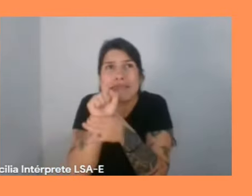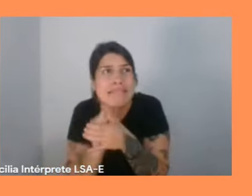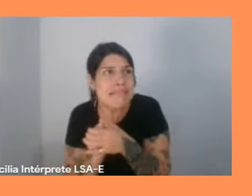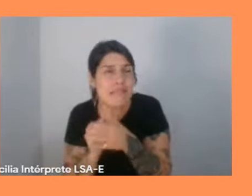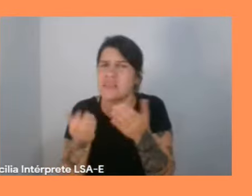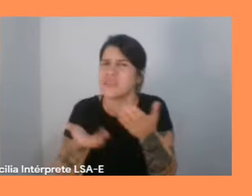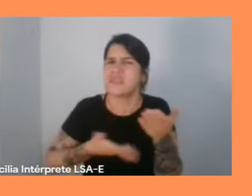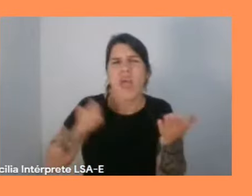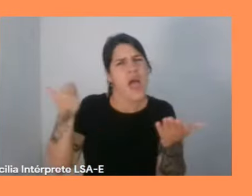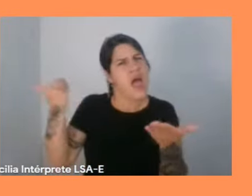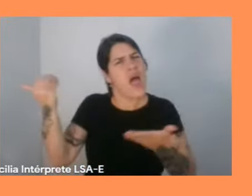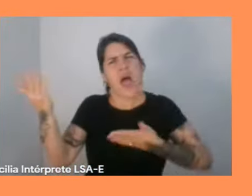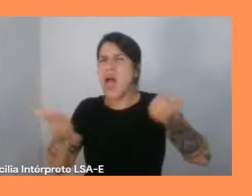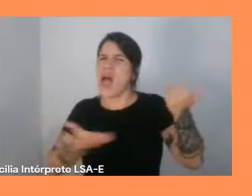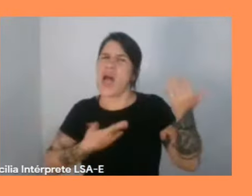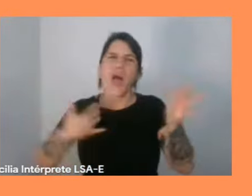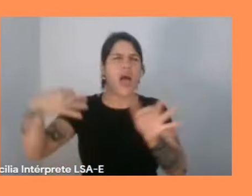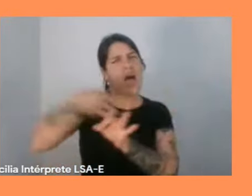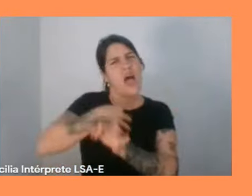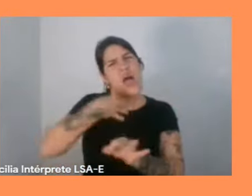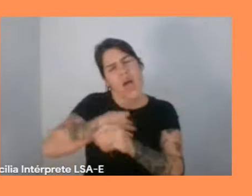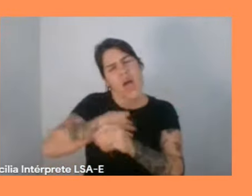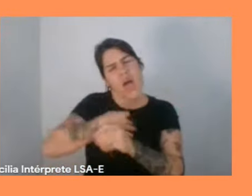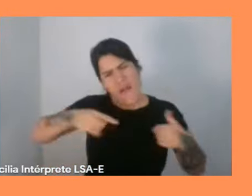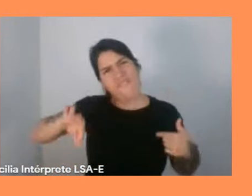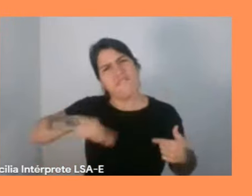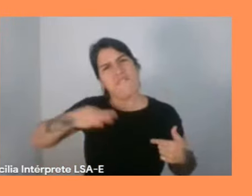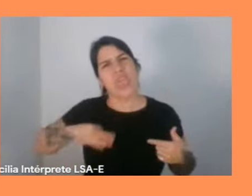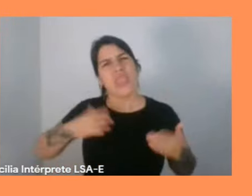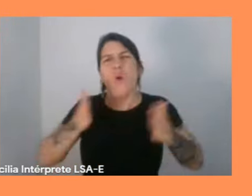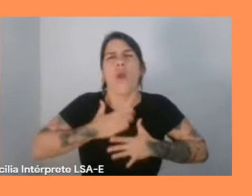de opresiones y estigmatizaciones.